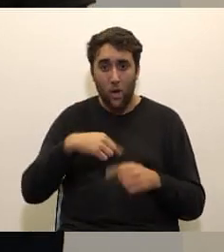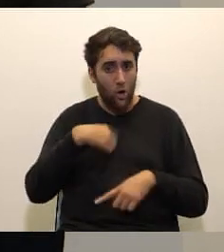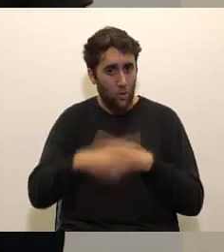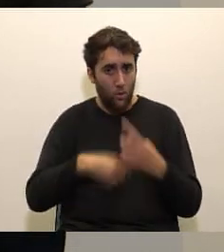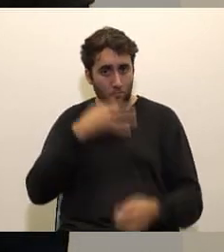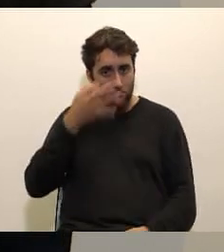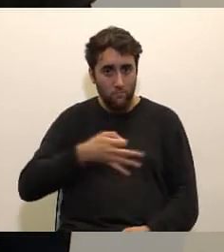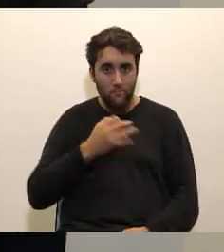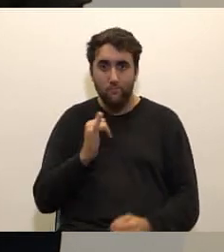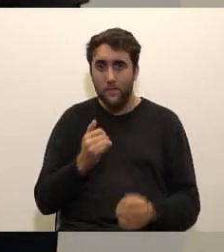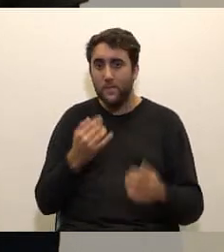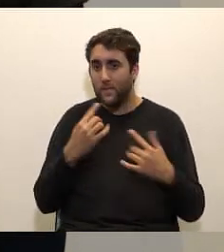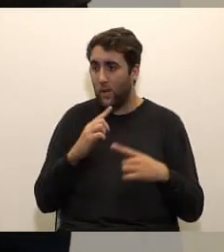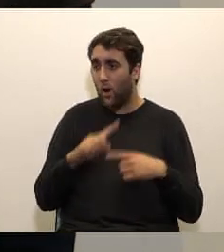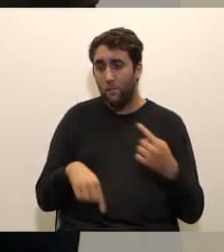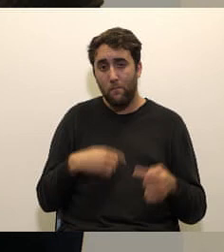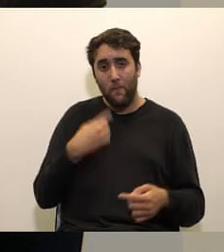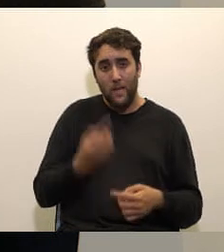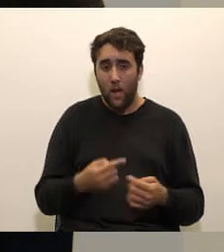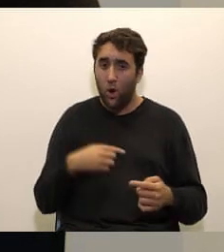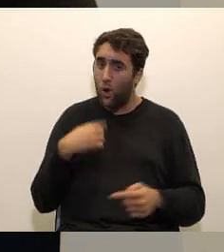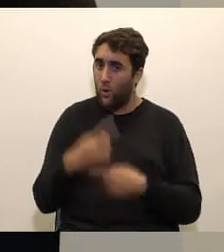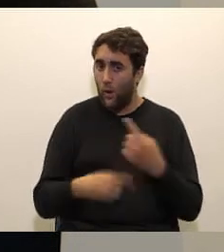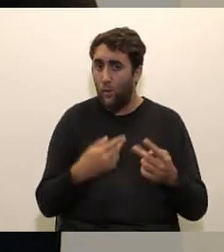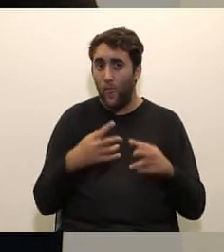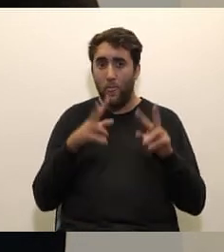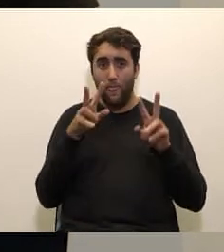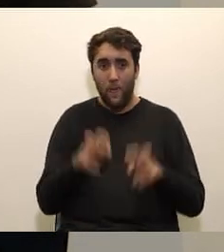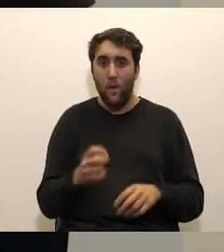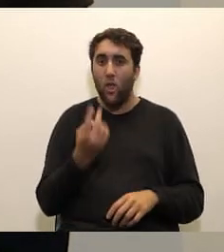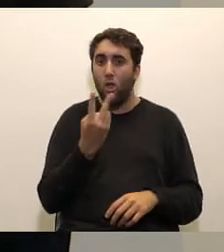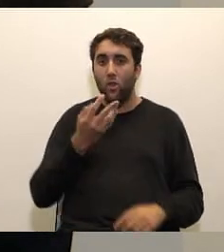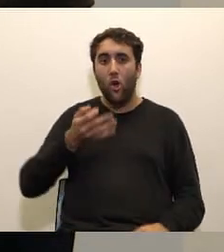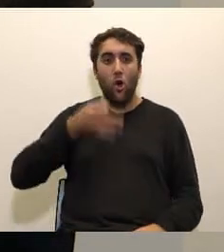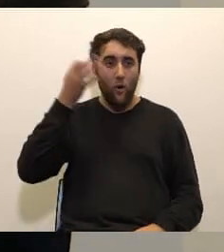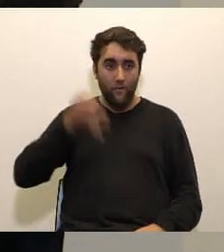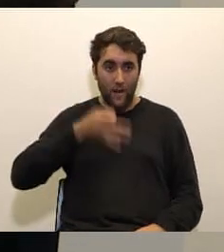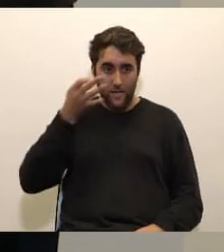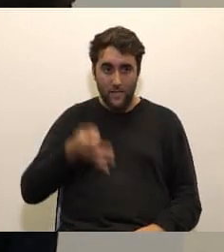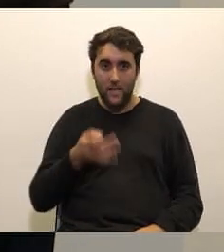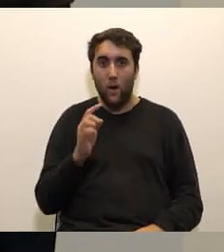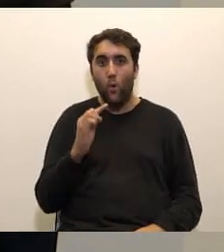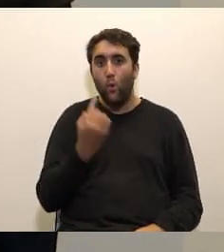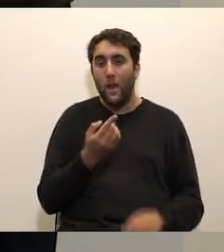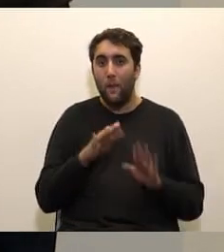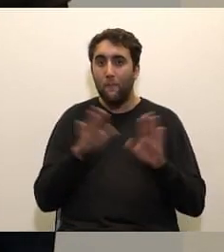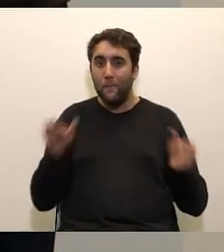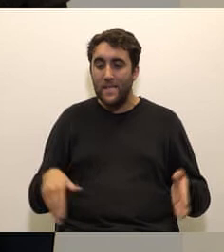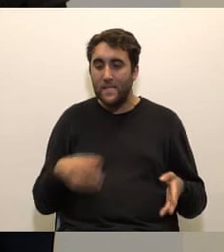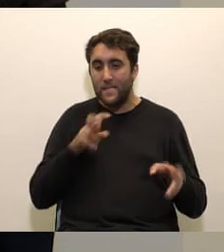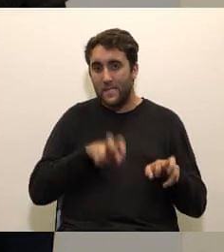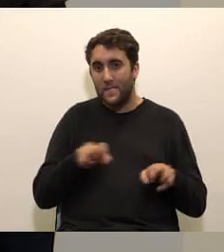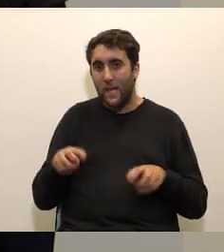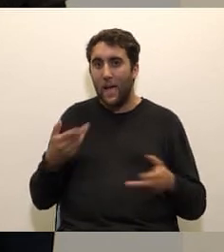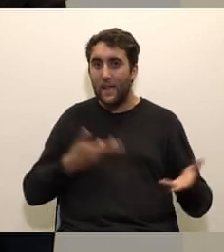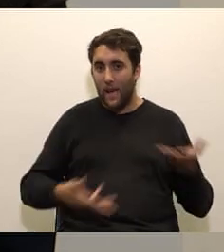¿no? Exacto, vamos a seguir mañana con 2 conferencias y una mesa. Los invito